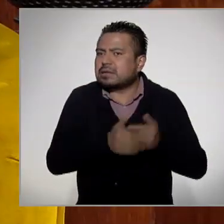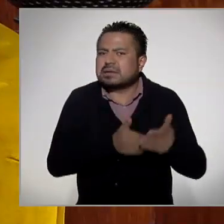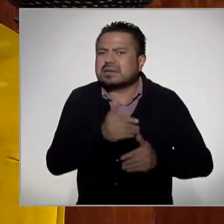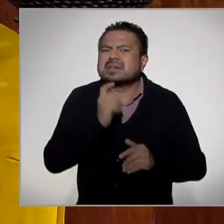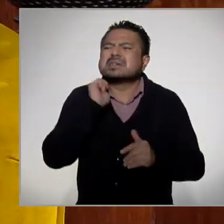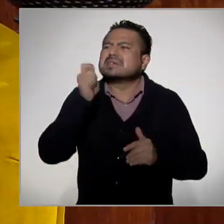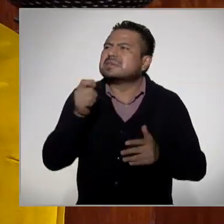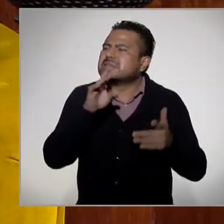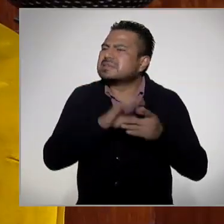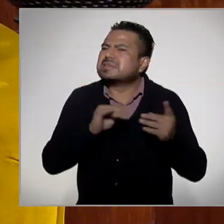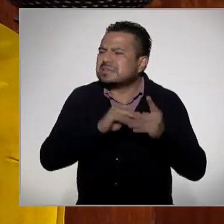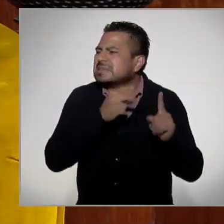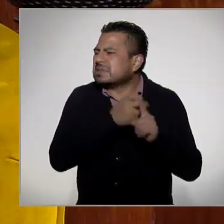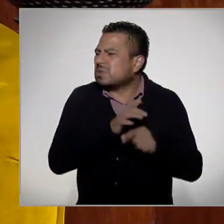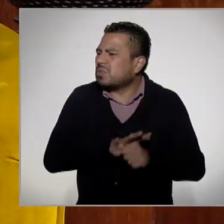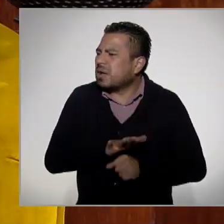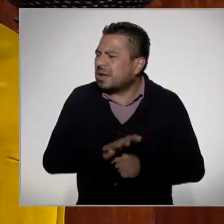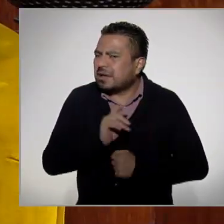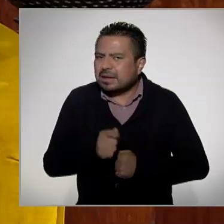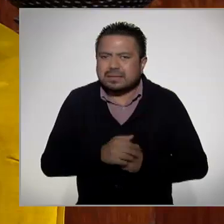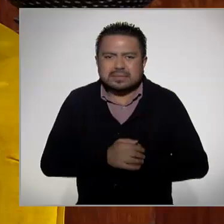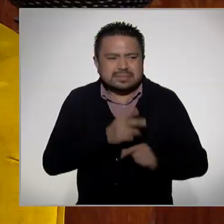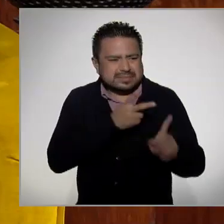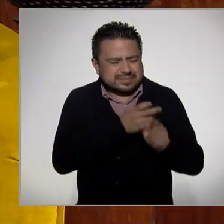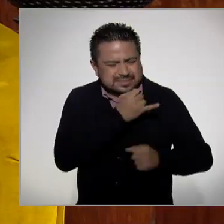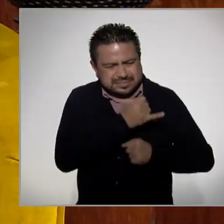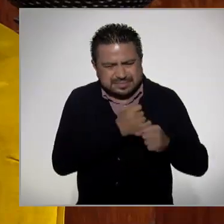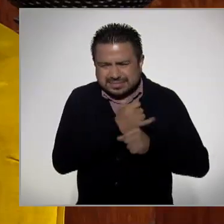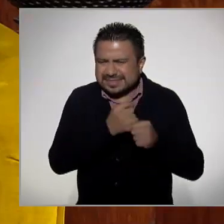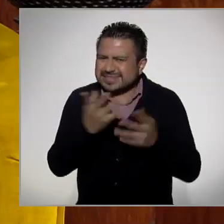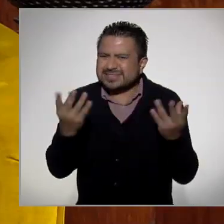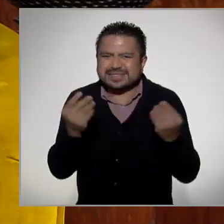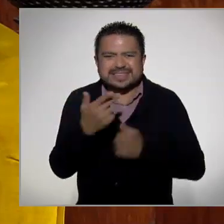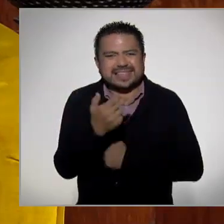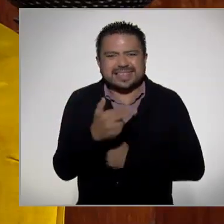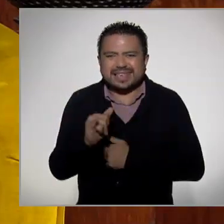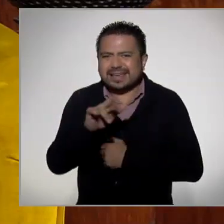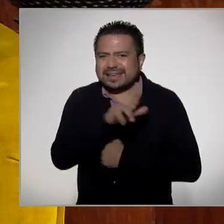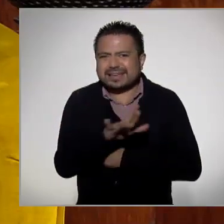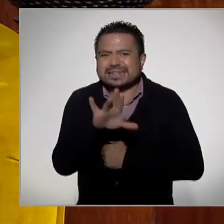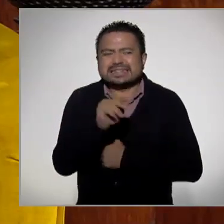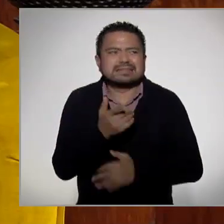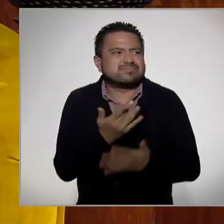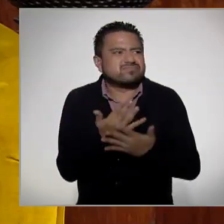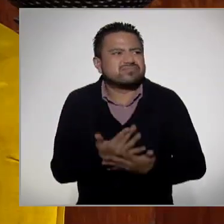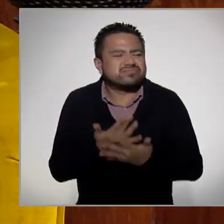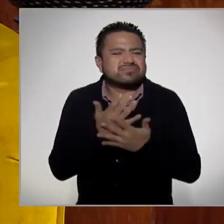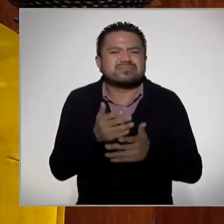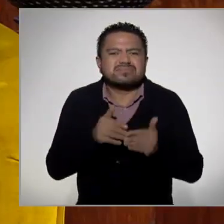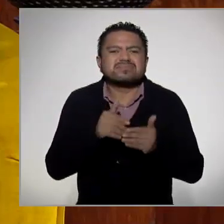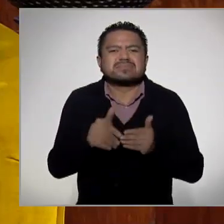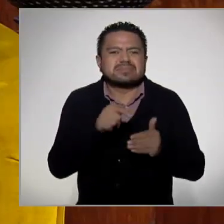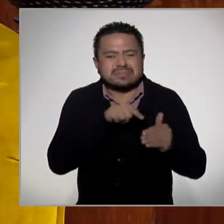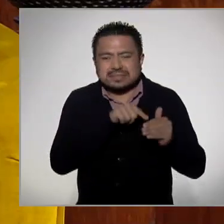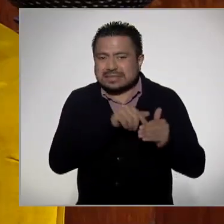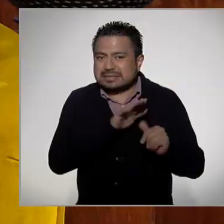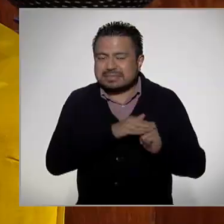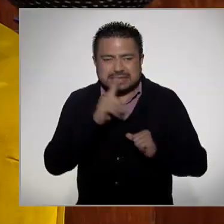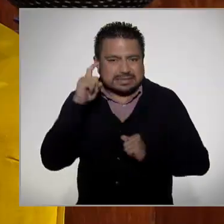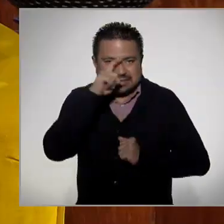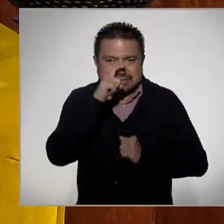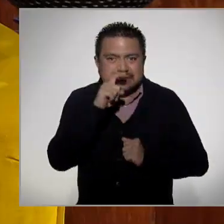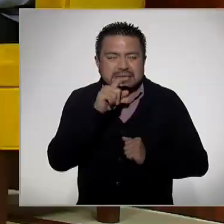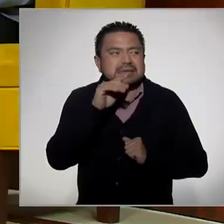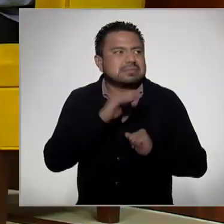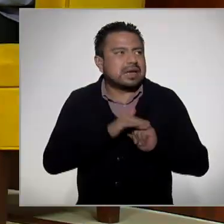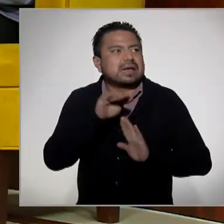examen lo que estudia es la cantidad de hierro en la sangre lo cual se espera cuando es deficiencia de hierro que